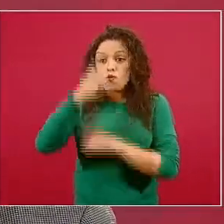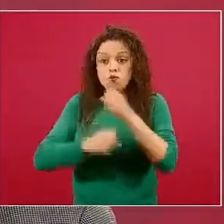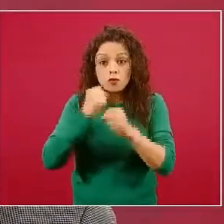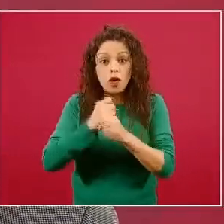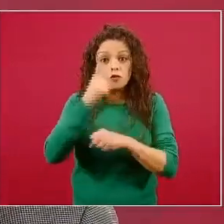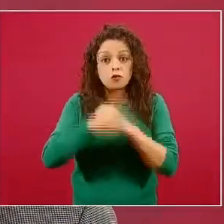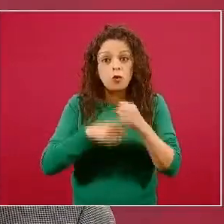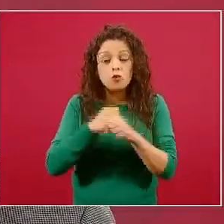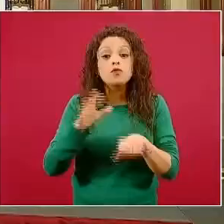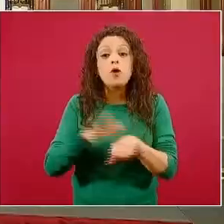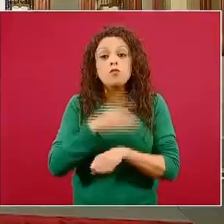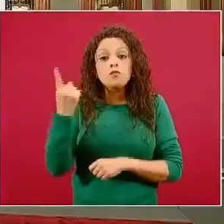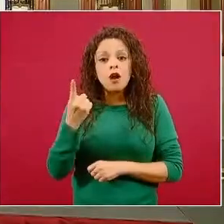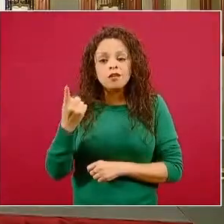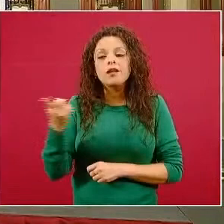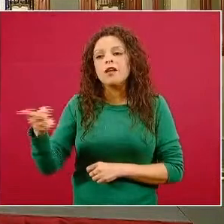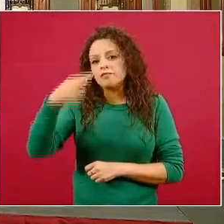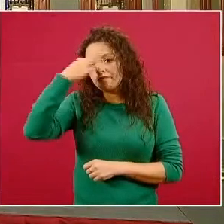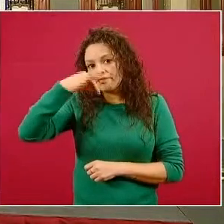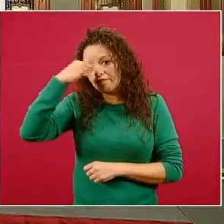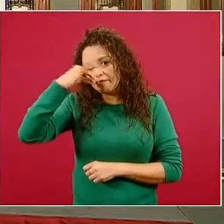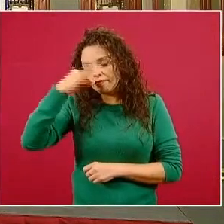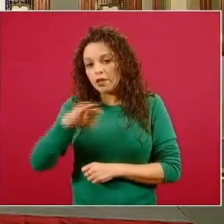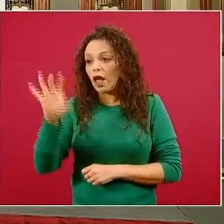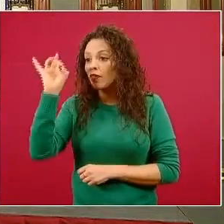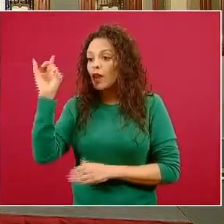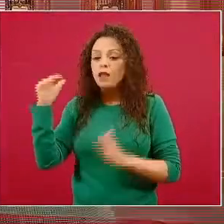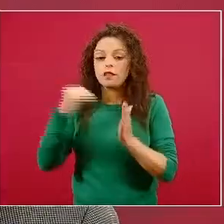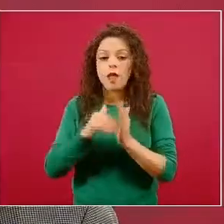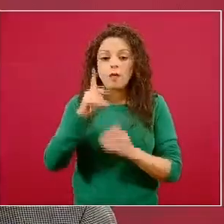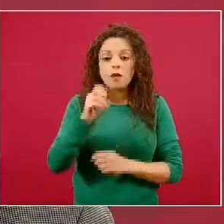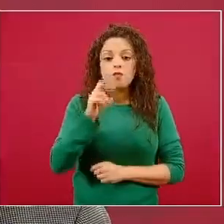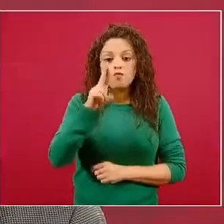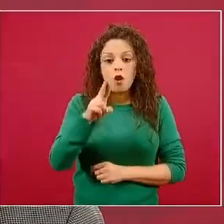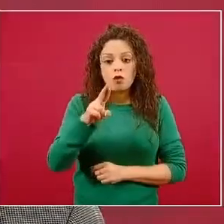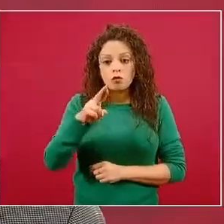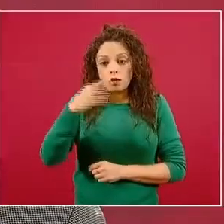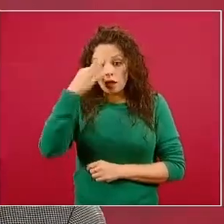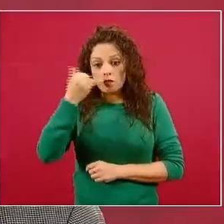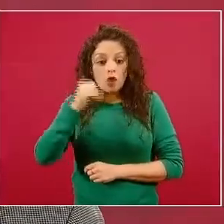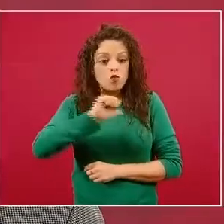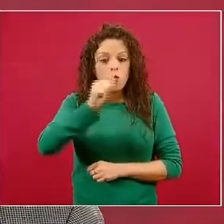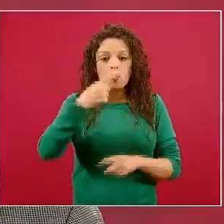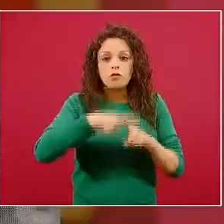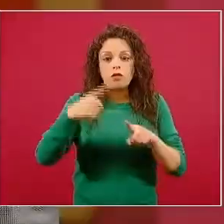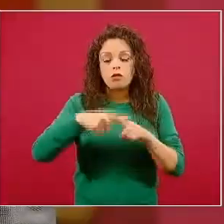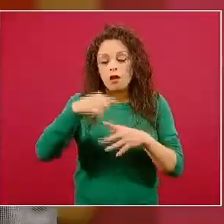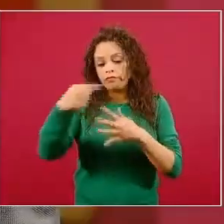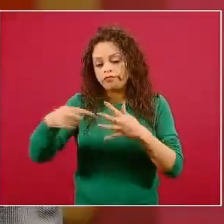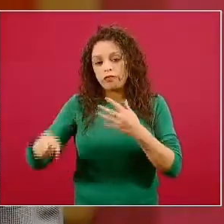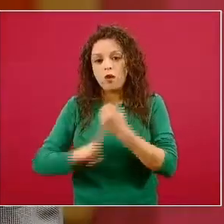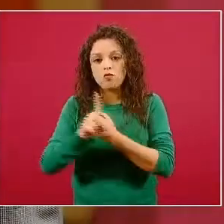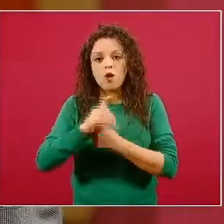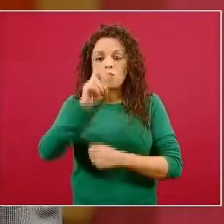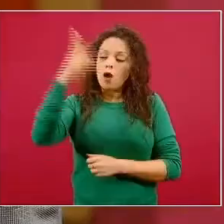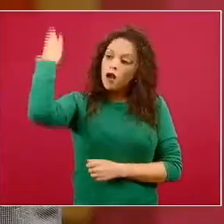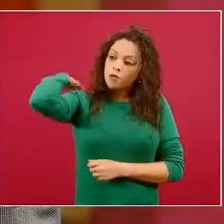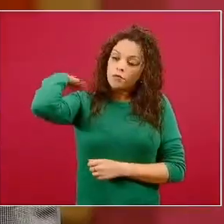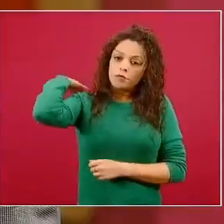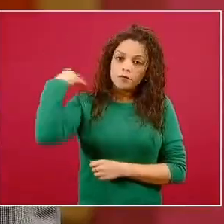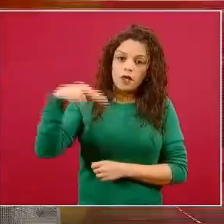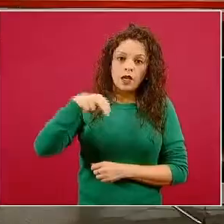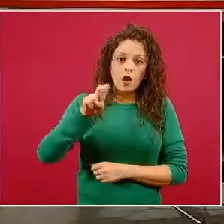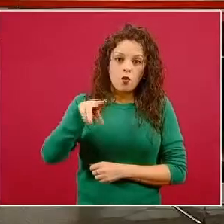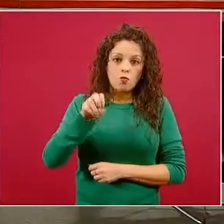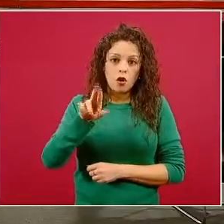de ellas por influenza, 30,000 son por influenza y múltiples causas de neumonía. Pero es uno de los horizontes que no se puede